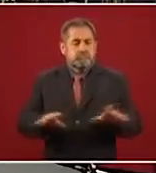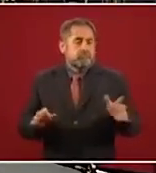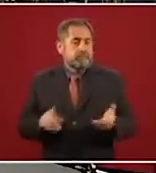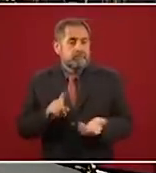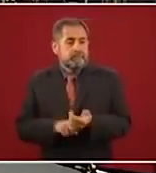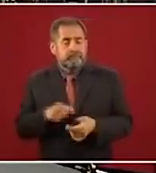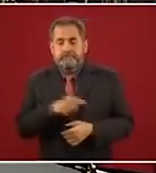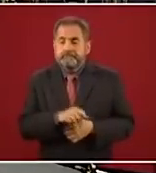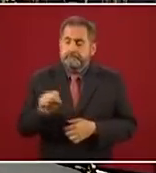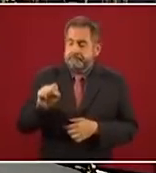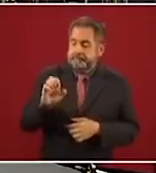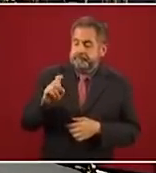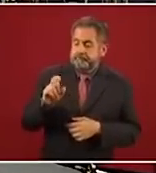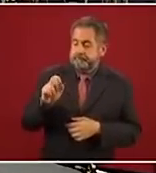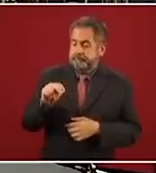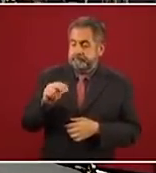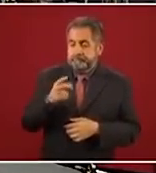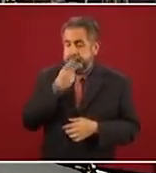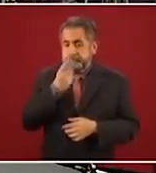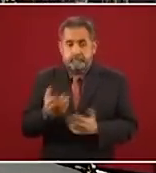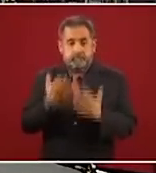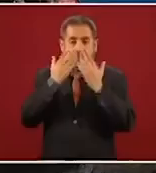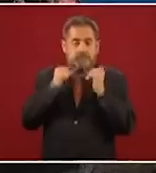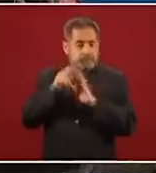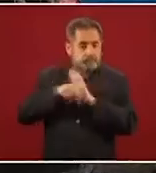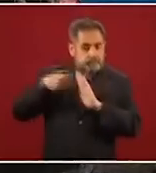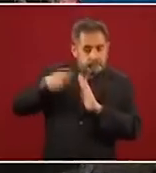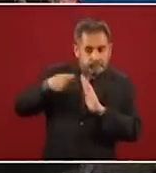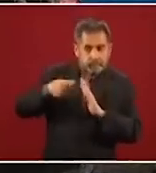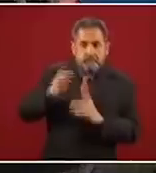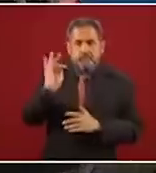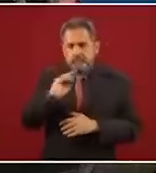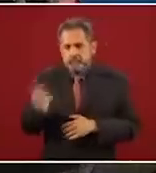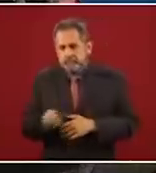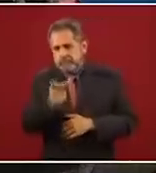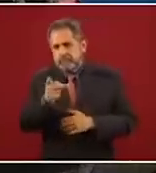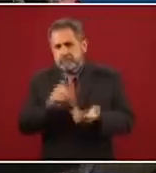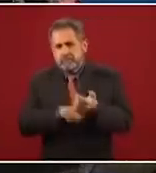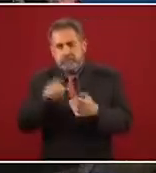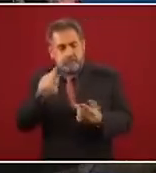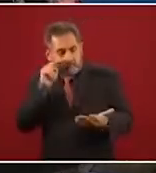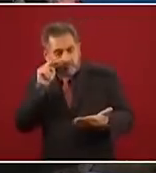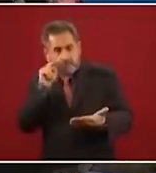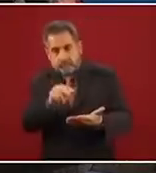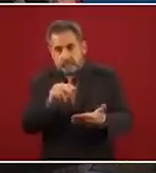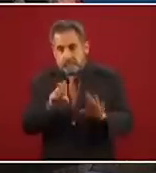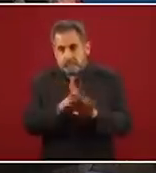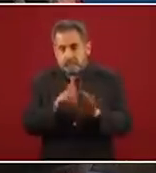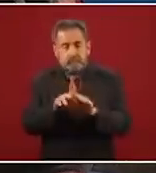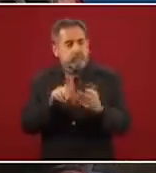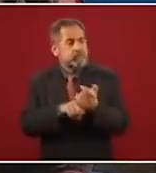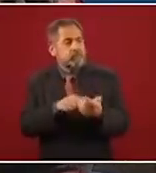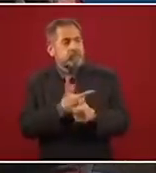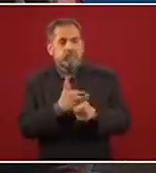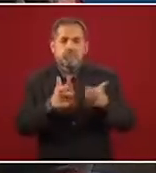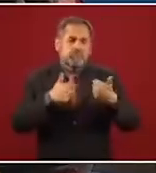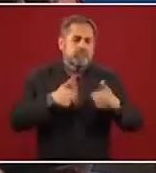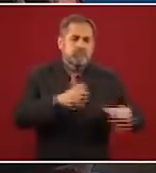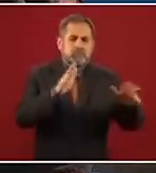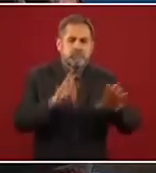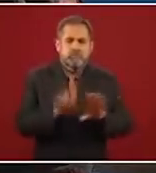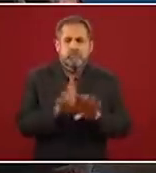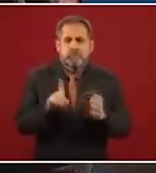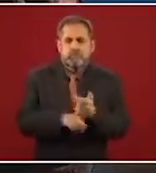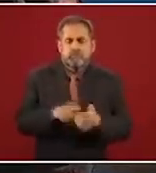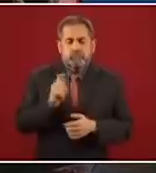Sedena dice que no cuenta con este video. Preguntarle si en algún momento usted vio en video cómo fue esta liberación y por